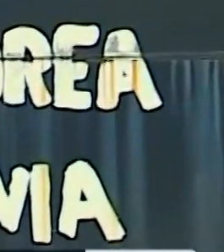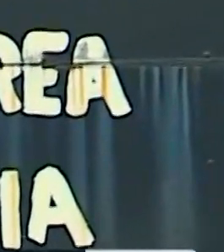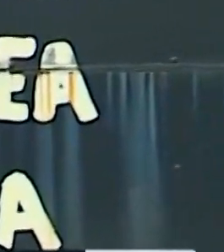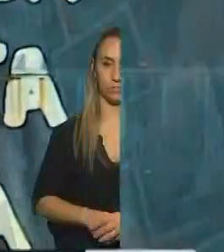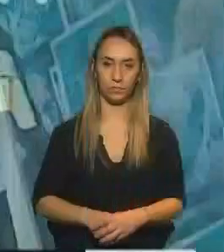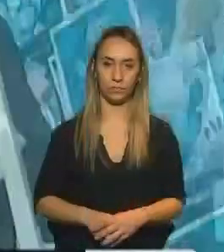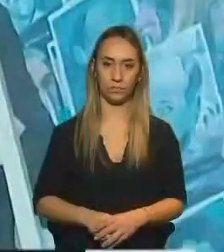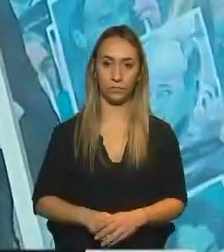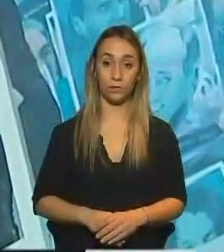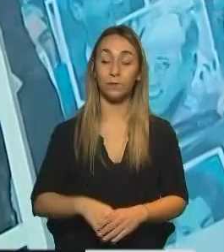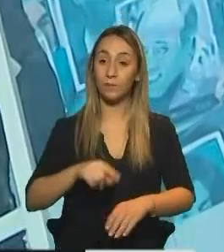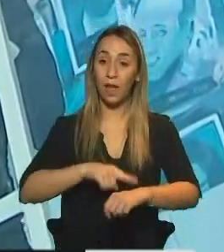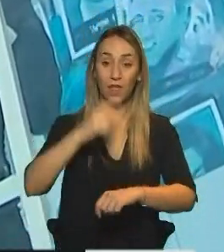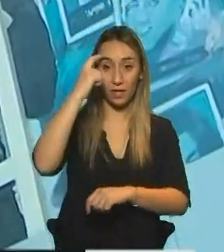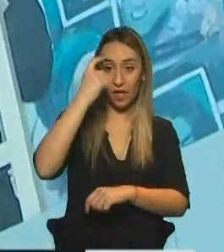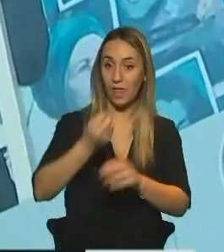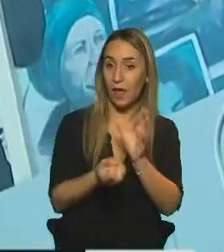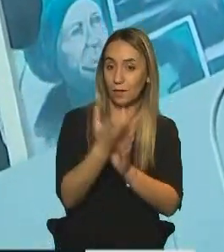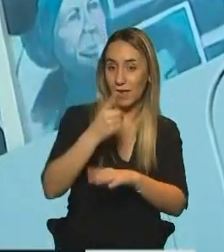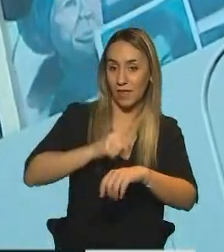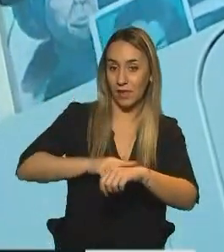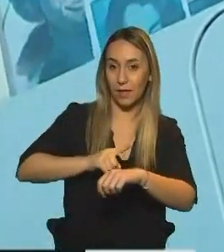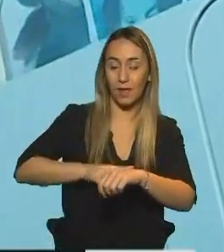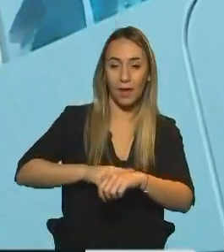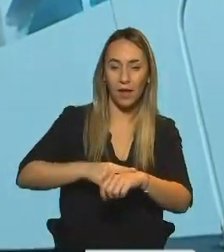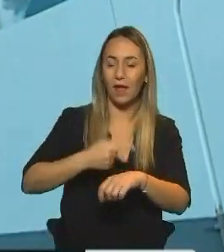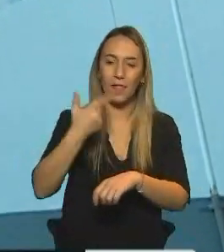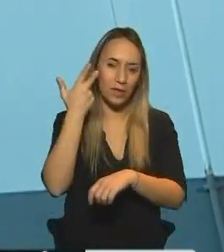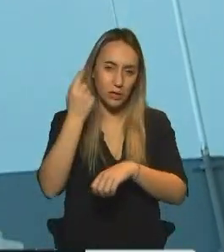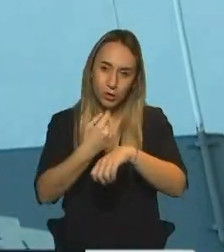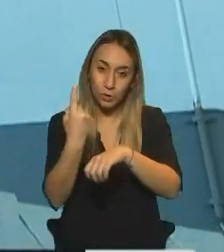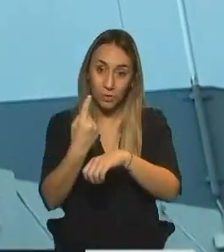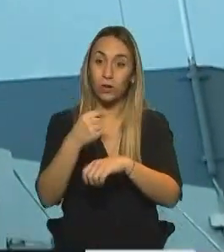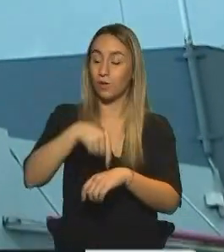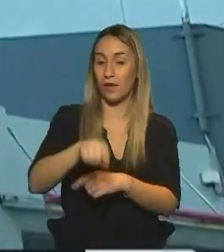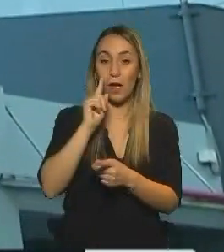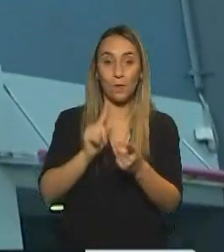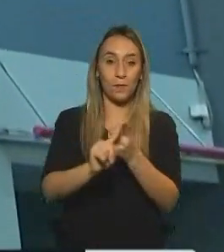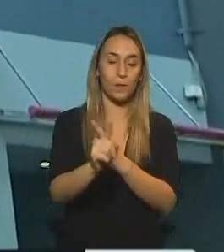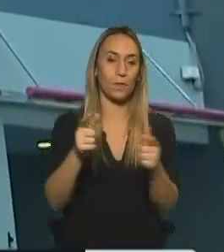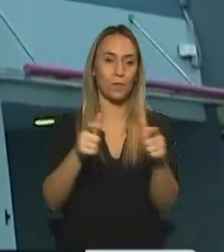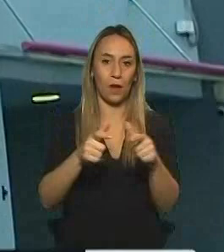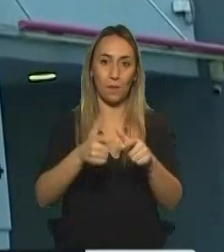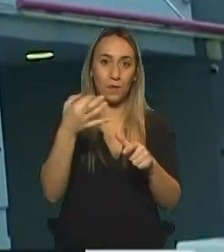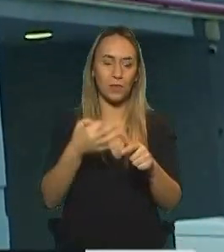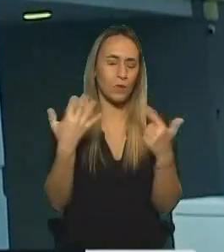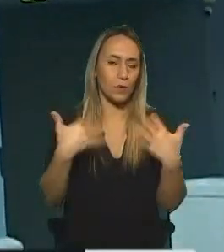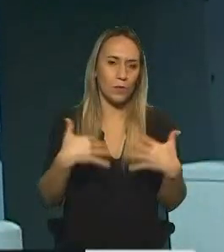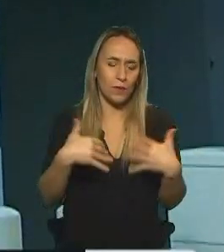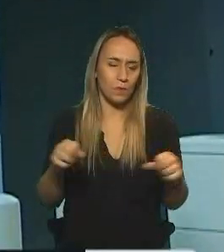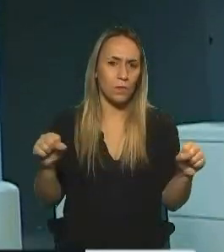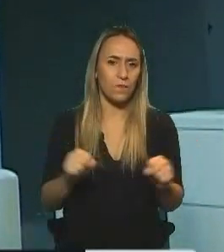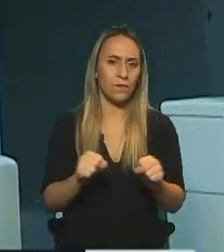Son las 10 de la mañana, 18 minutos. Estamos en vivo en este programa especial. Mucho frío en